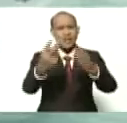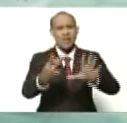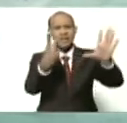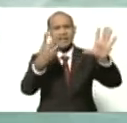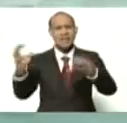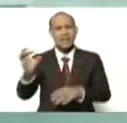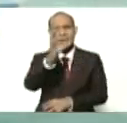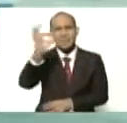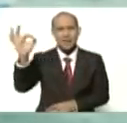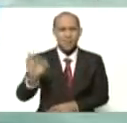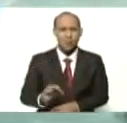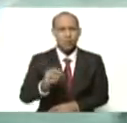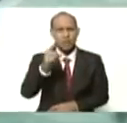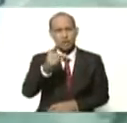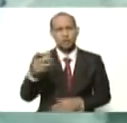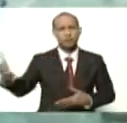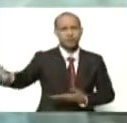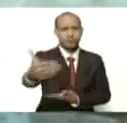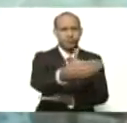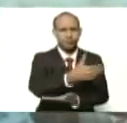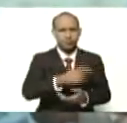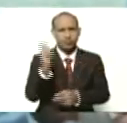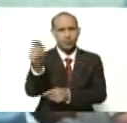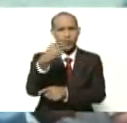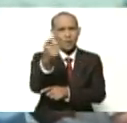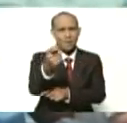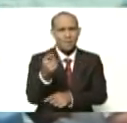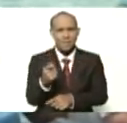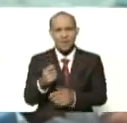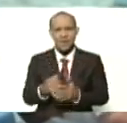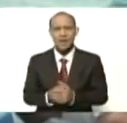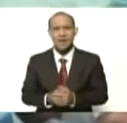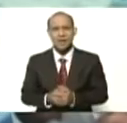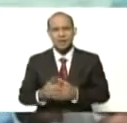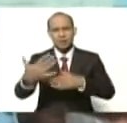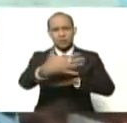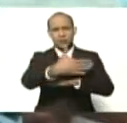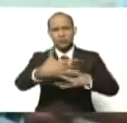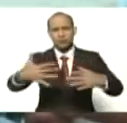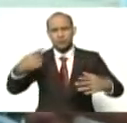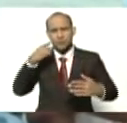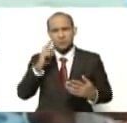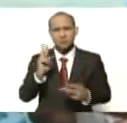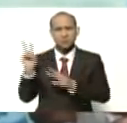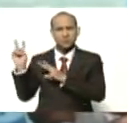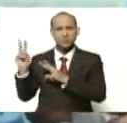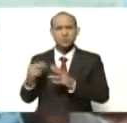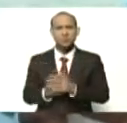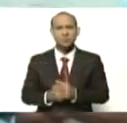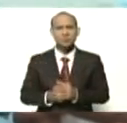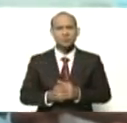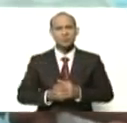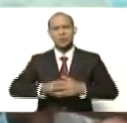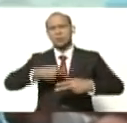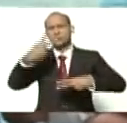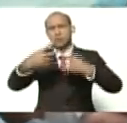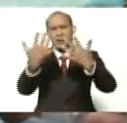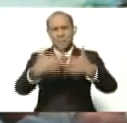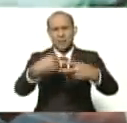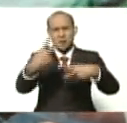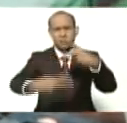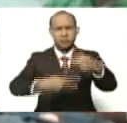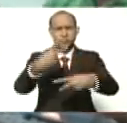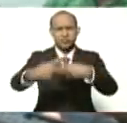de esa captura tenemos en la orilla la caravana de la sardina y tenemos las plantas procesadoras y